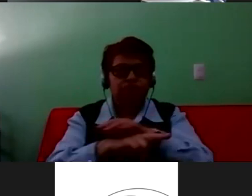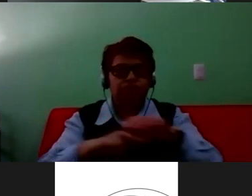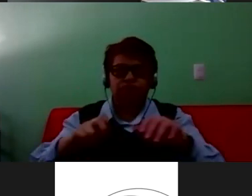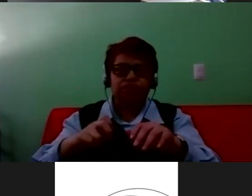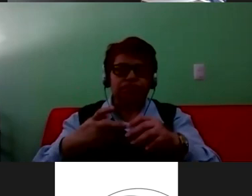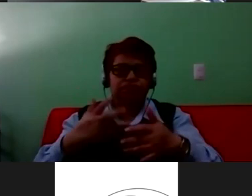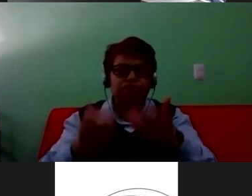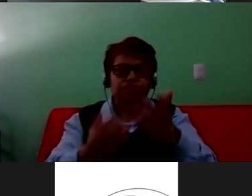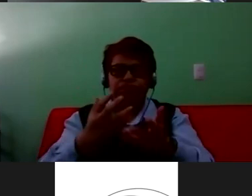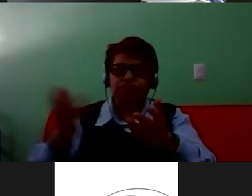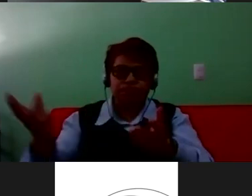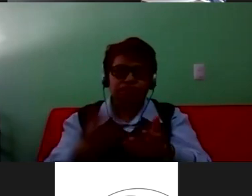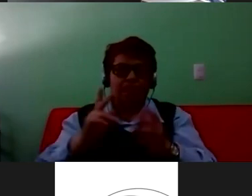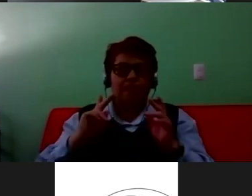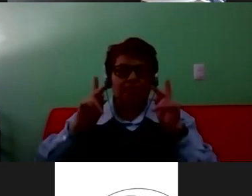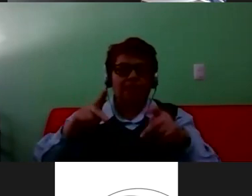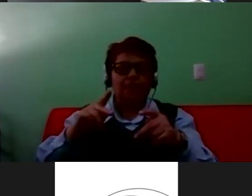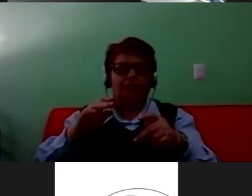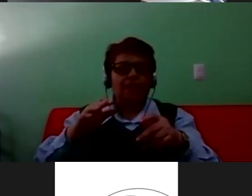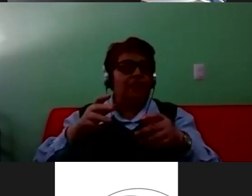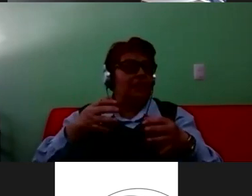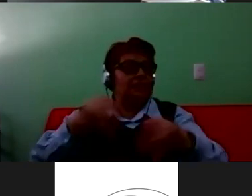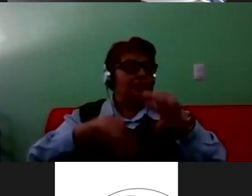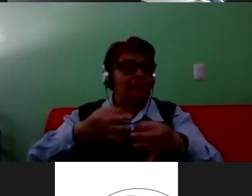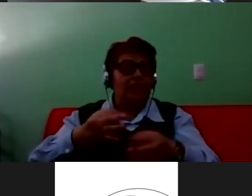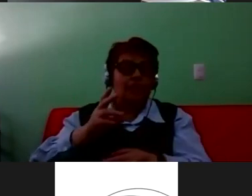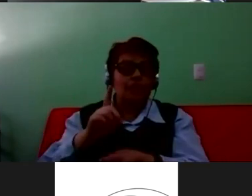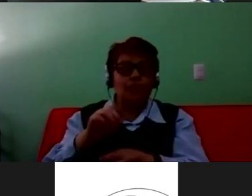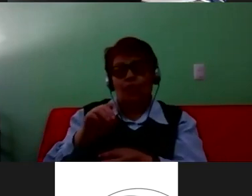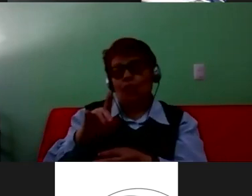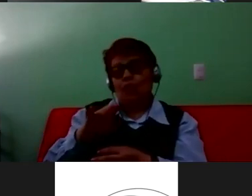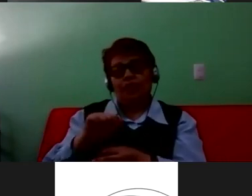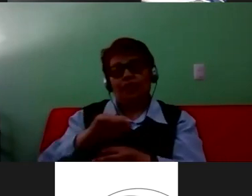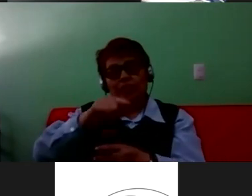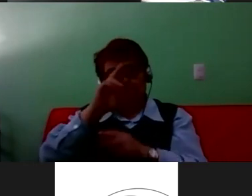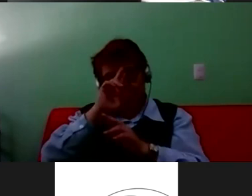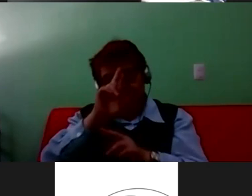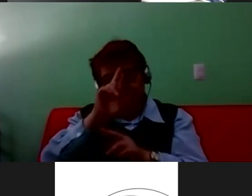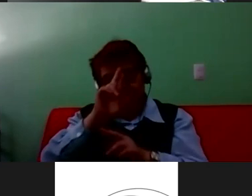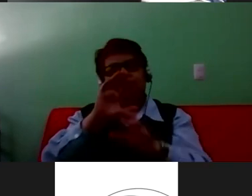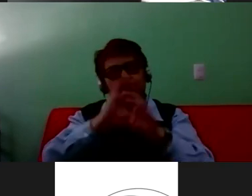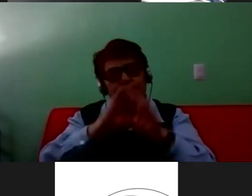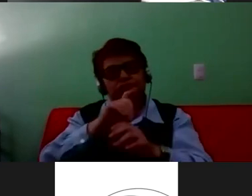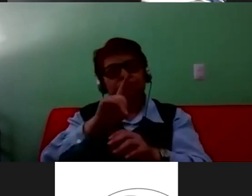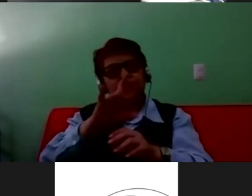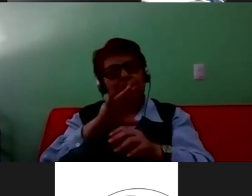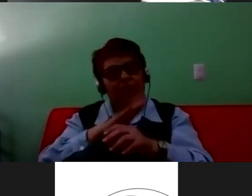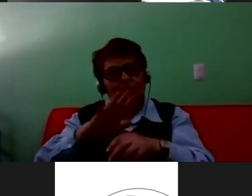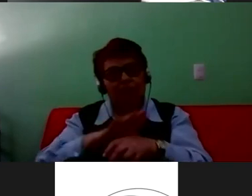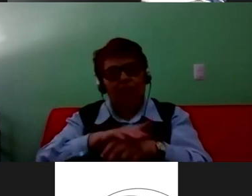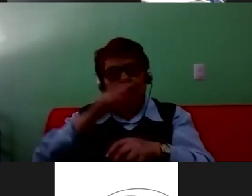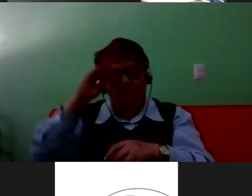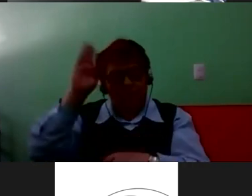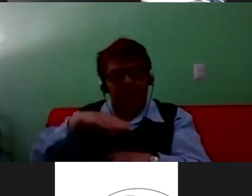los personajes ilustres del Panteón Civil de Dolores, así como los homenajes póstumos que al efecto se determinen al